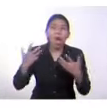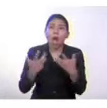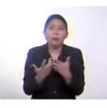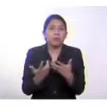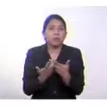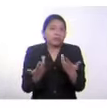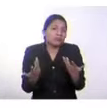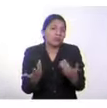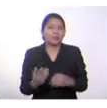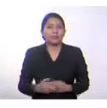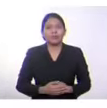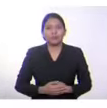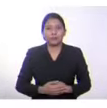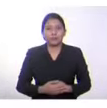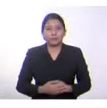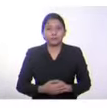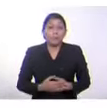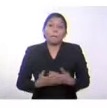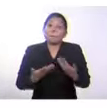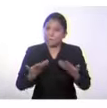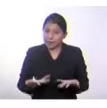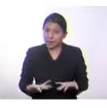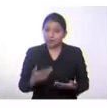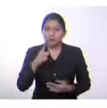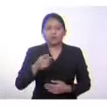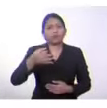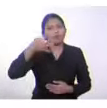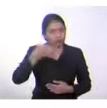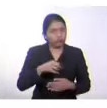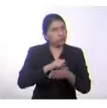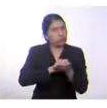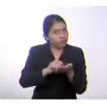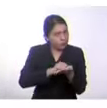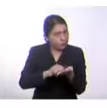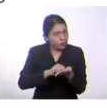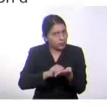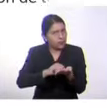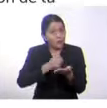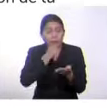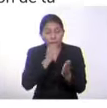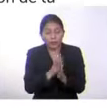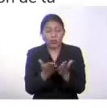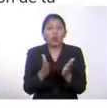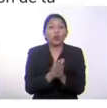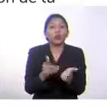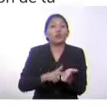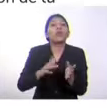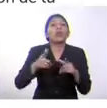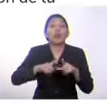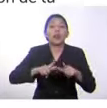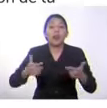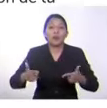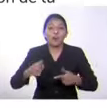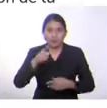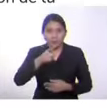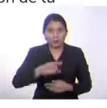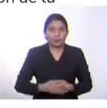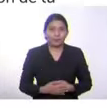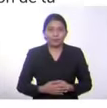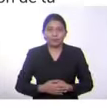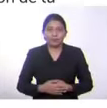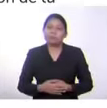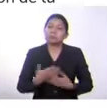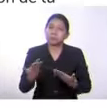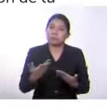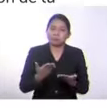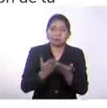tus compañeros. Además, debes escribir tu texto en el cuaderno de lenguaje y literatura para que puedas compartirlo